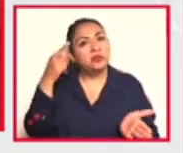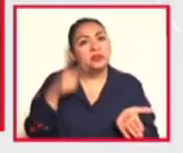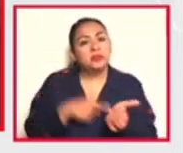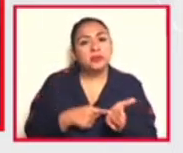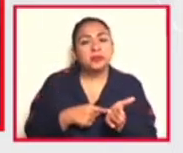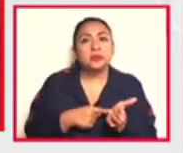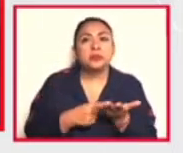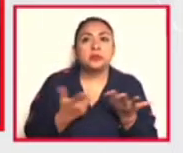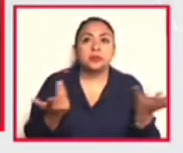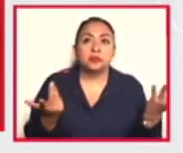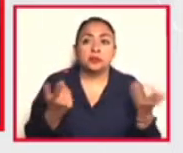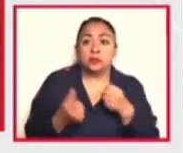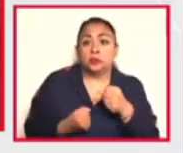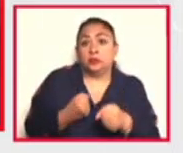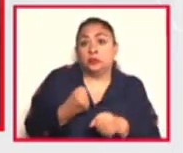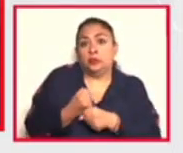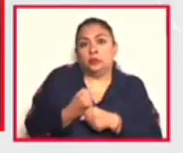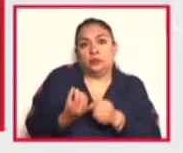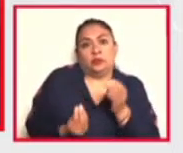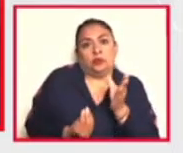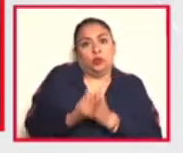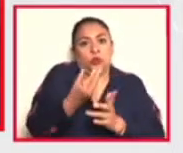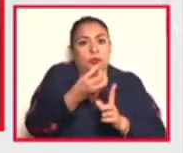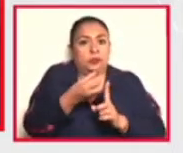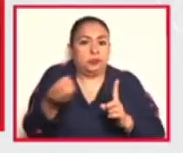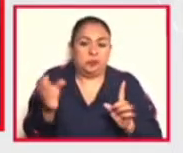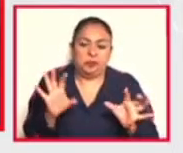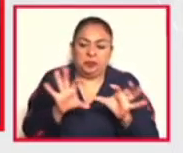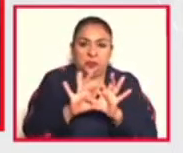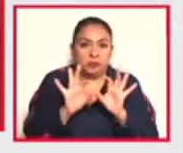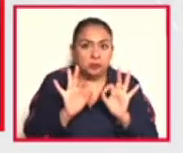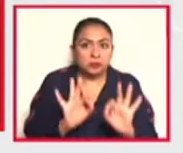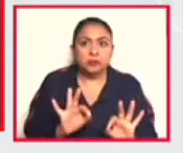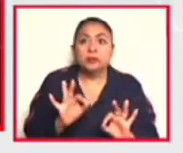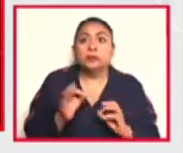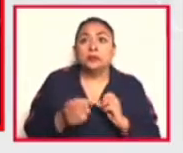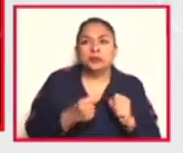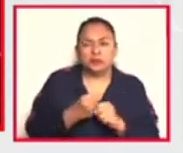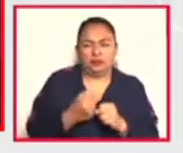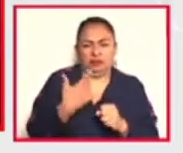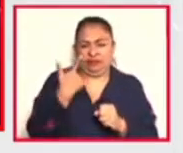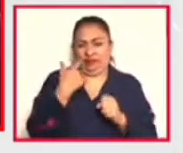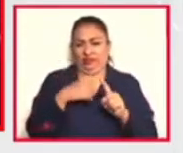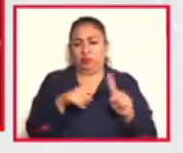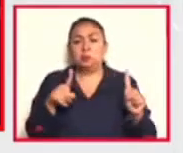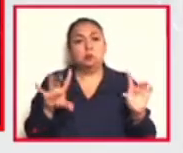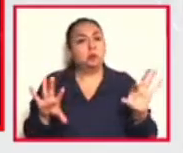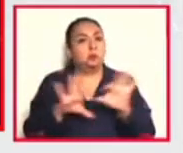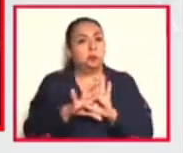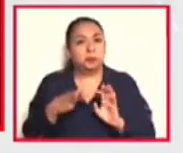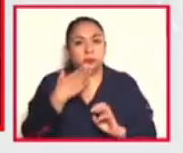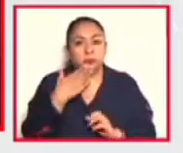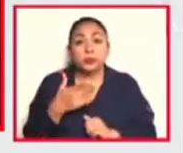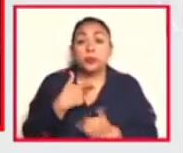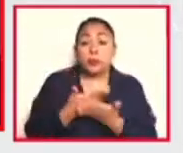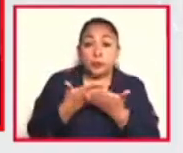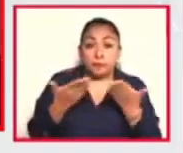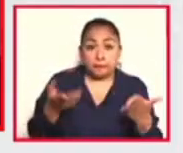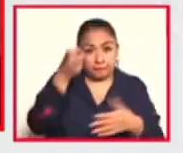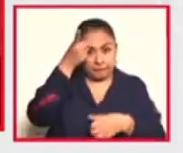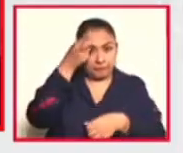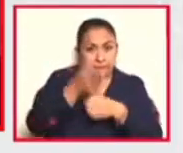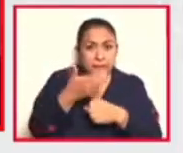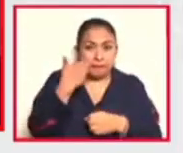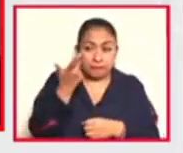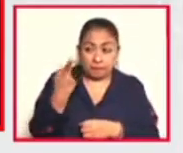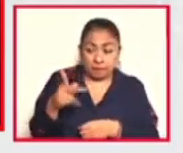es el año para Nuevo Orden, un año que parece distópico. Oye, ¿qué haces? Ahora, el director busca que su